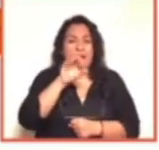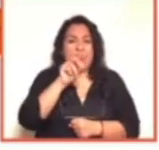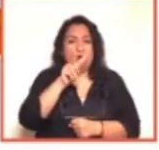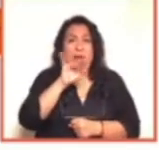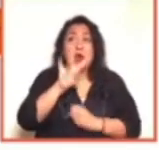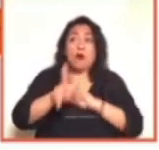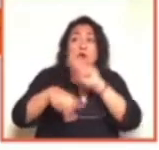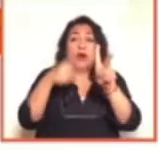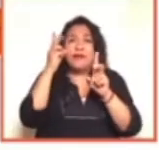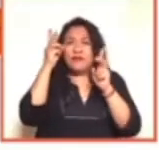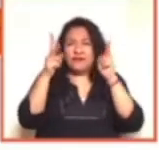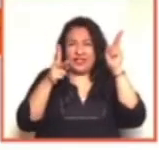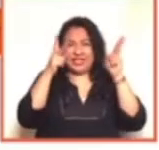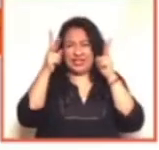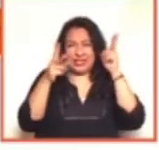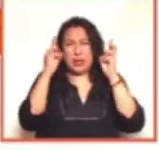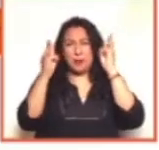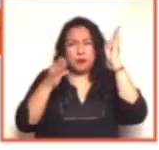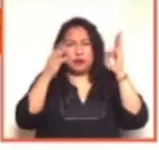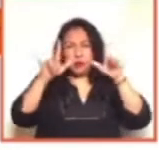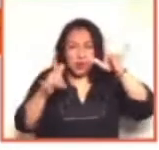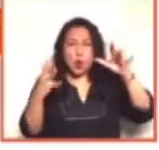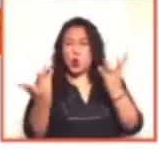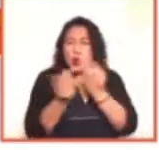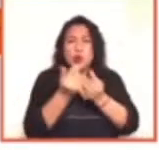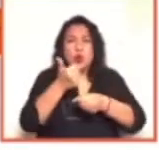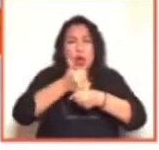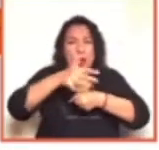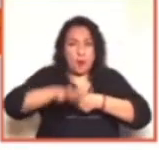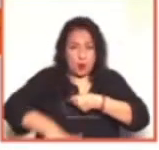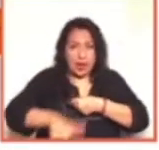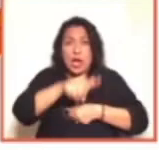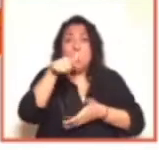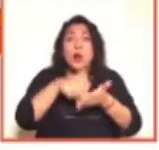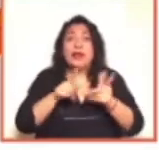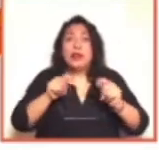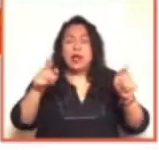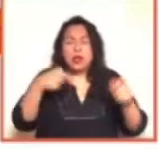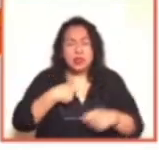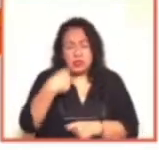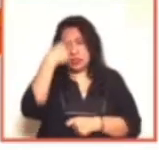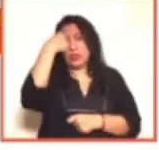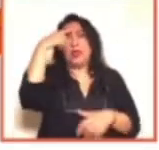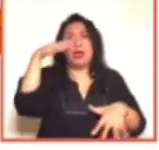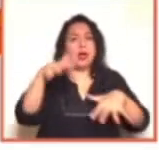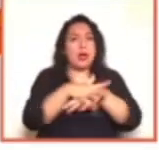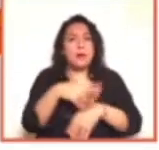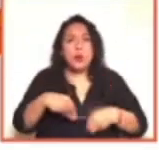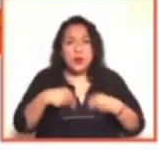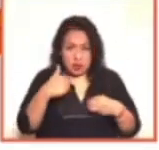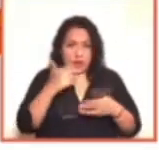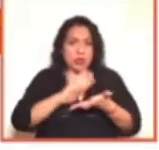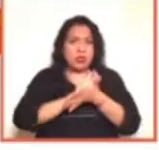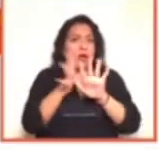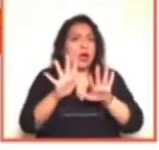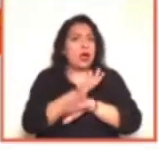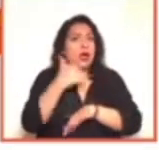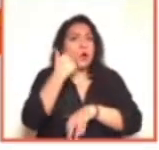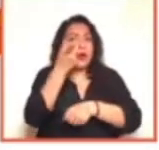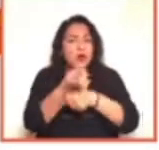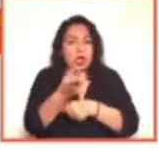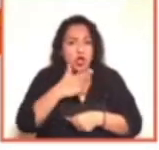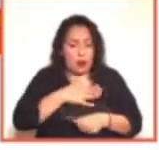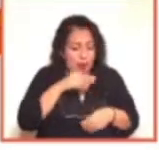Museo Nacional de Títeres de Huamantla, en Tlaxcala. Ese momento marcó su vida porque se volvió voluntario y comenzó a crear sus propios